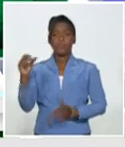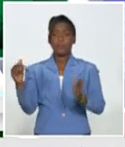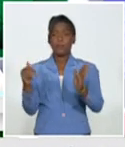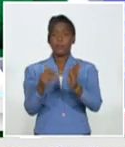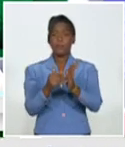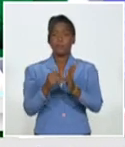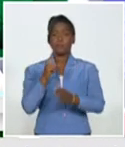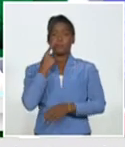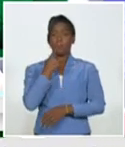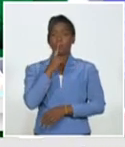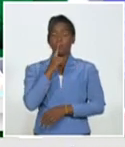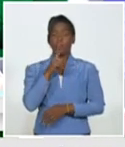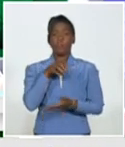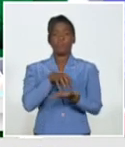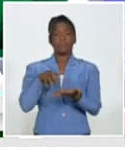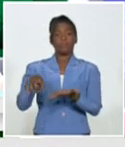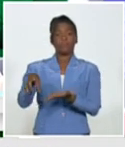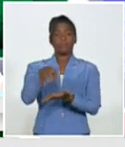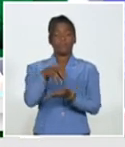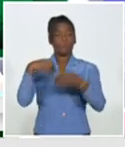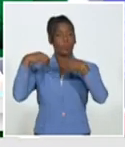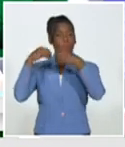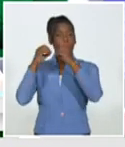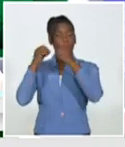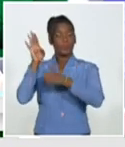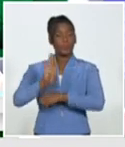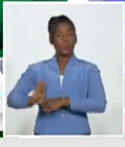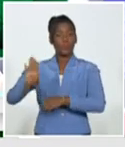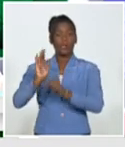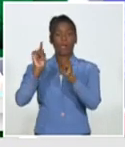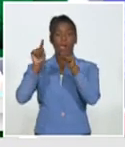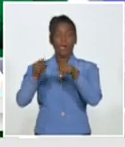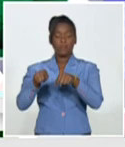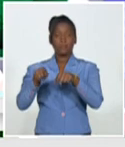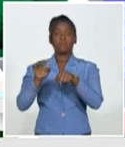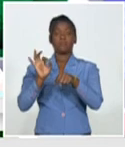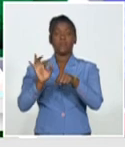laboratorios de biología molecular,